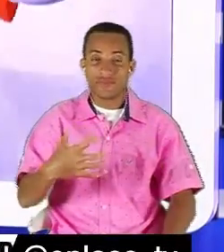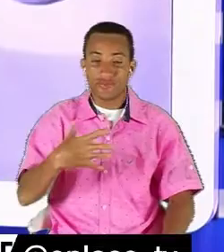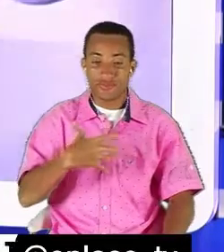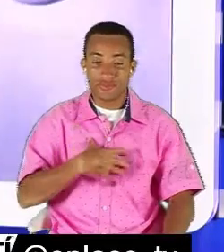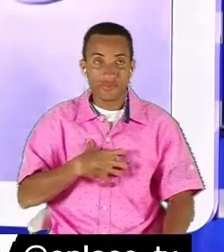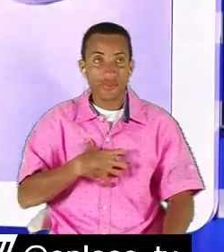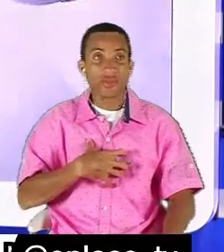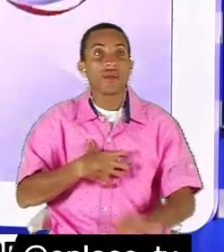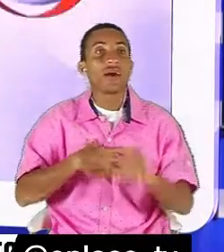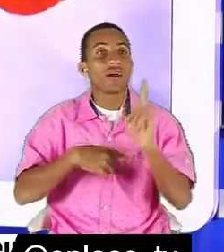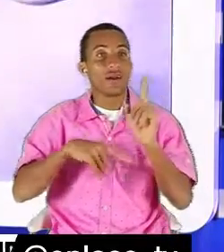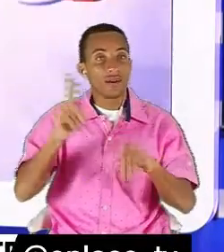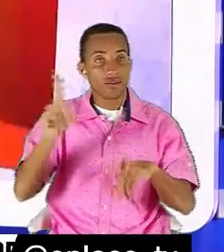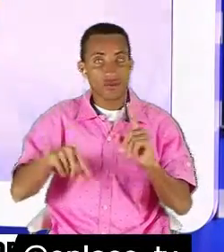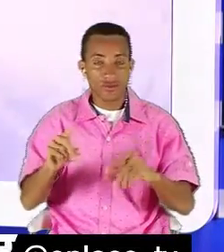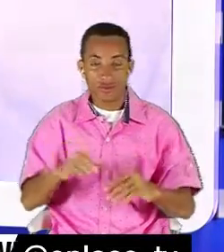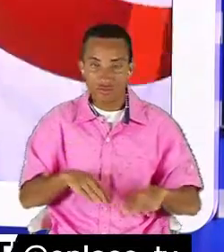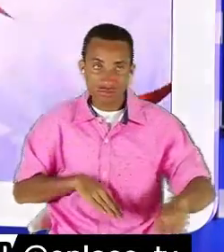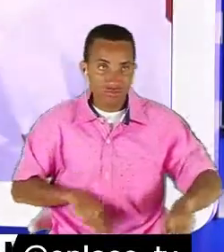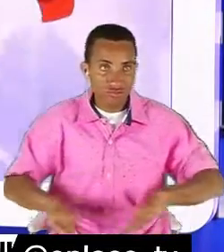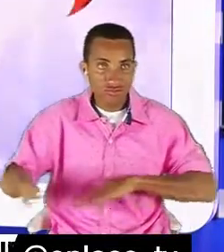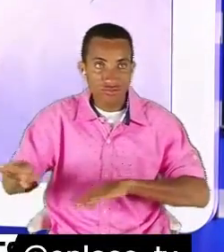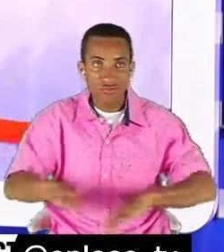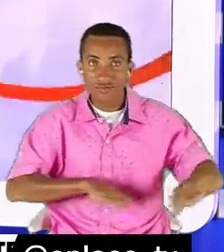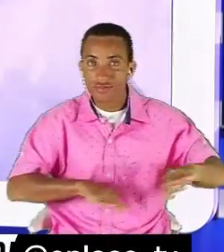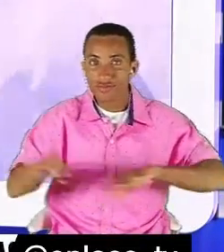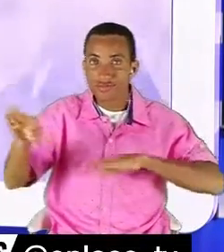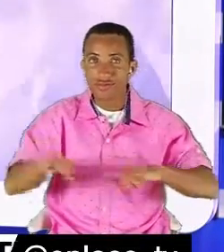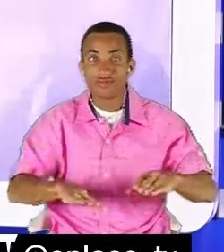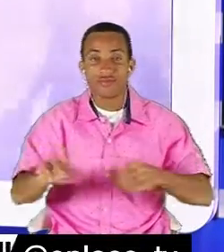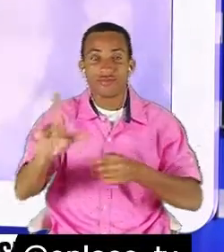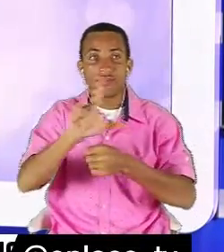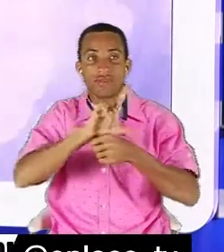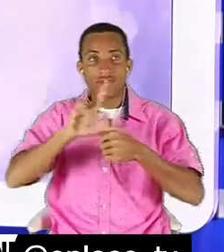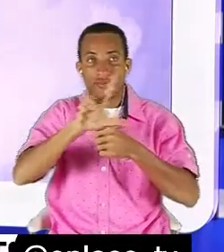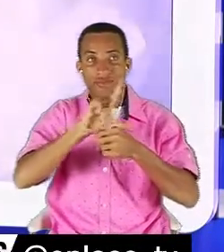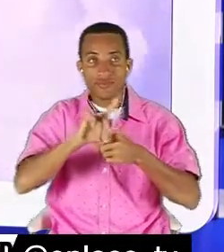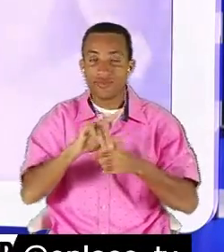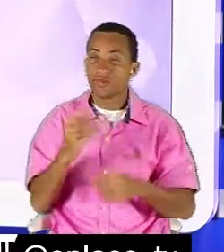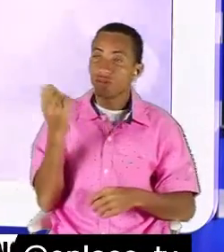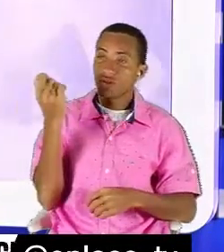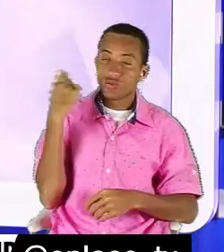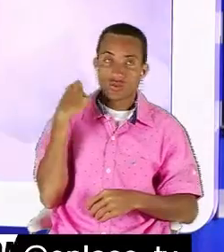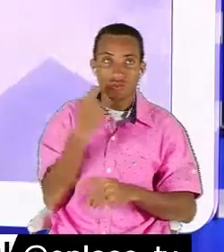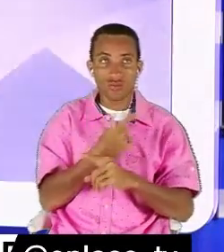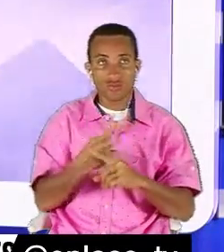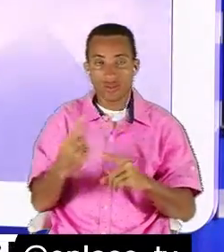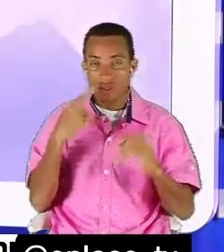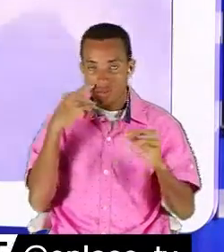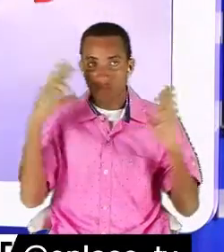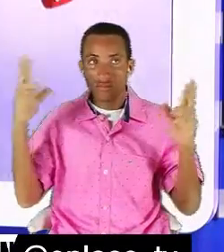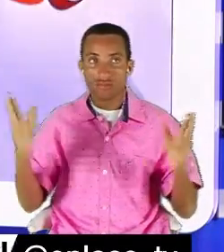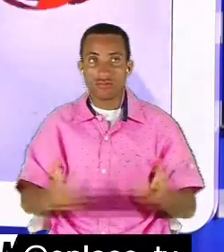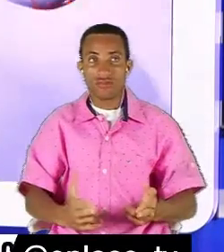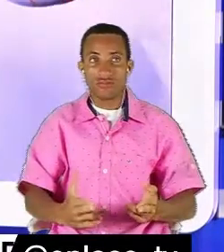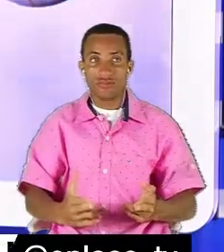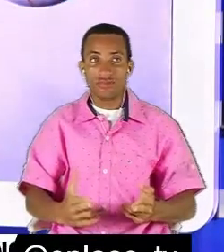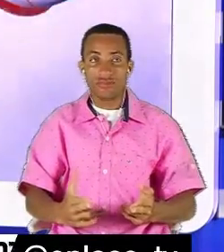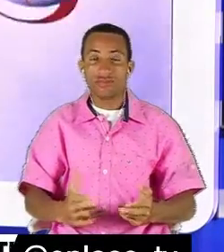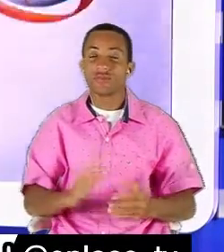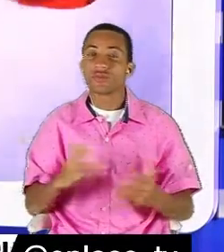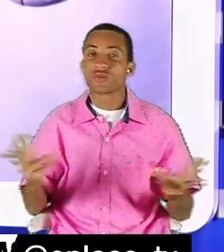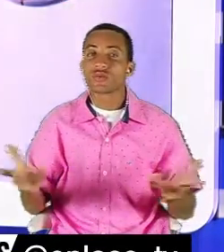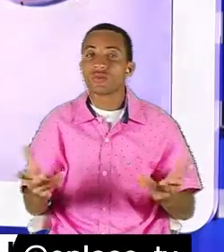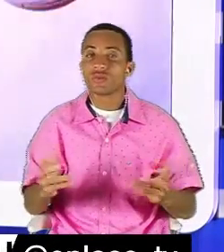los patinadores que participaron en el Interligas el fin de semana anterior. En minutos el resumen de lo que fue esta participación